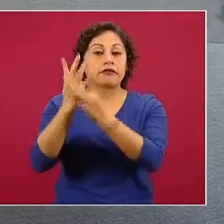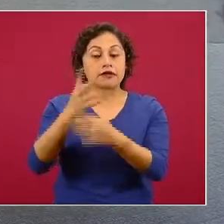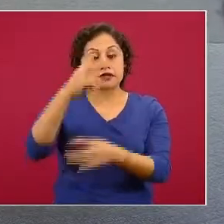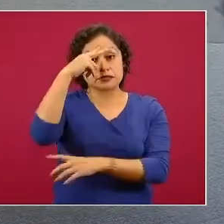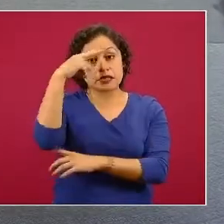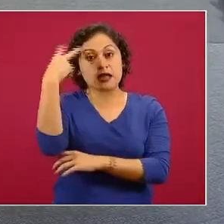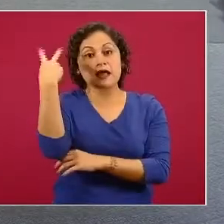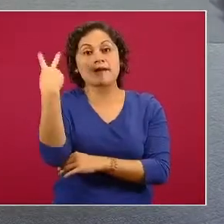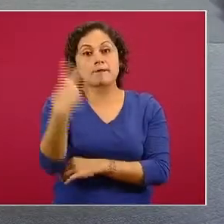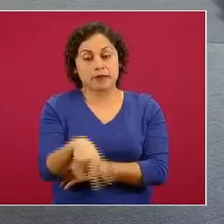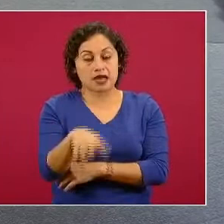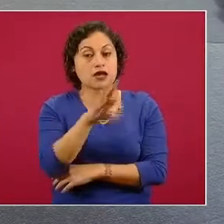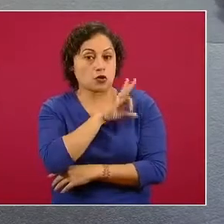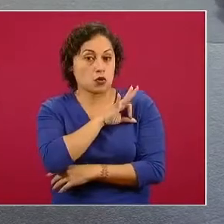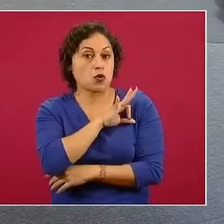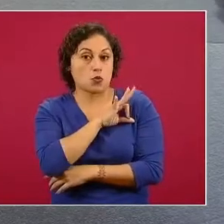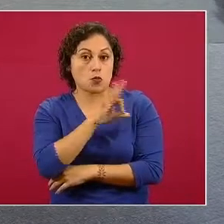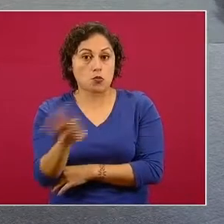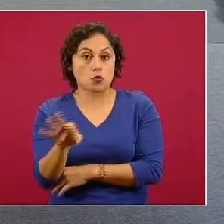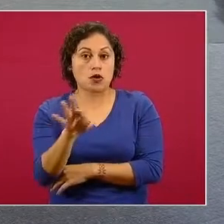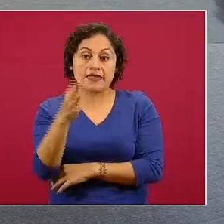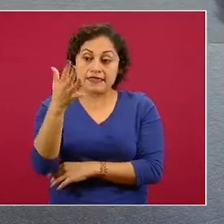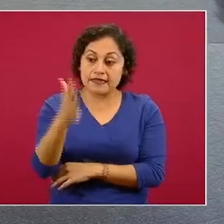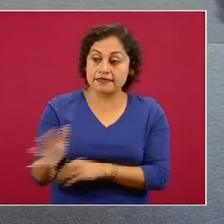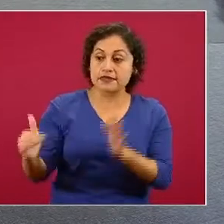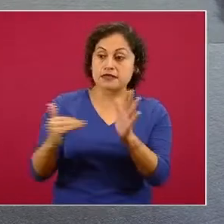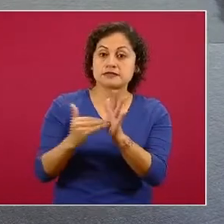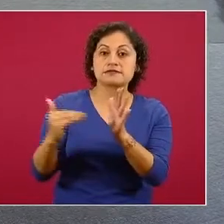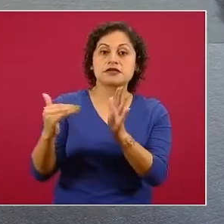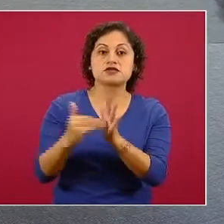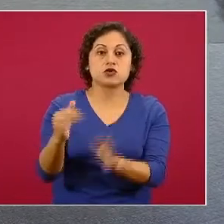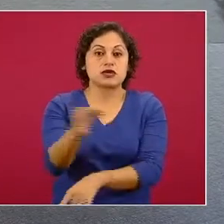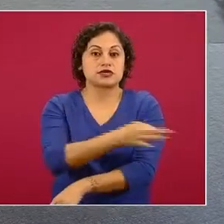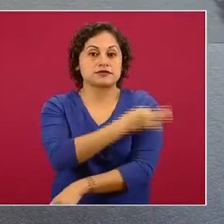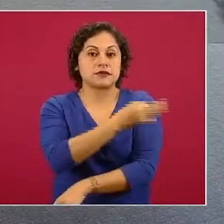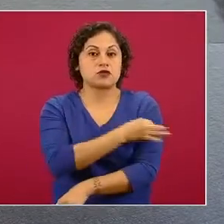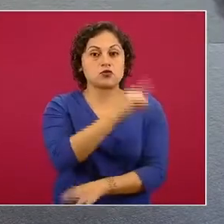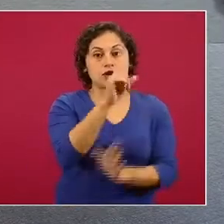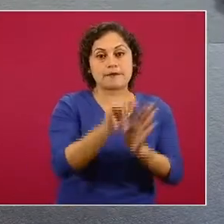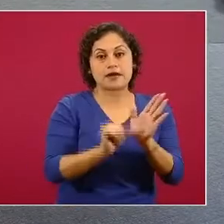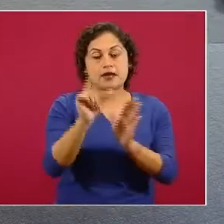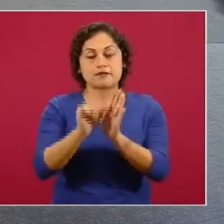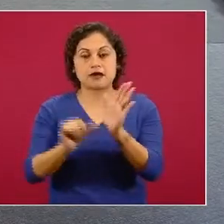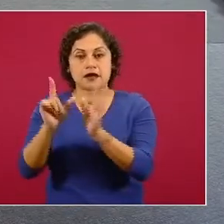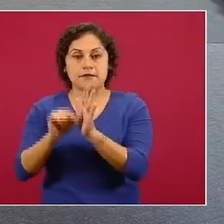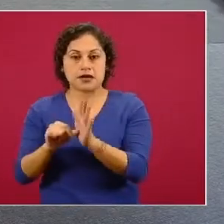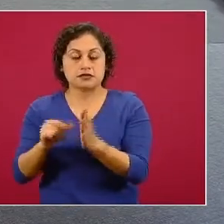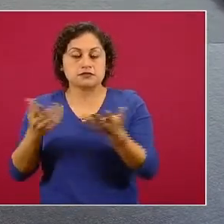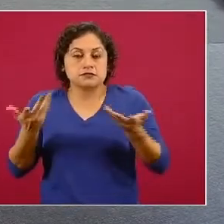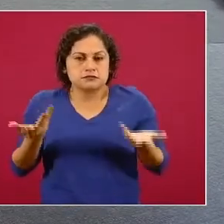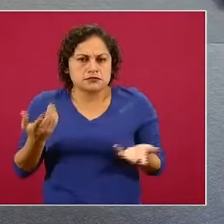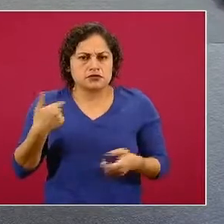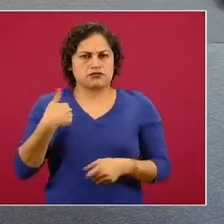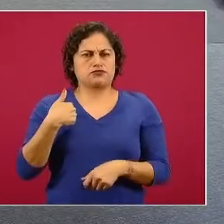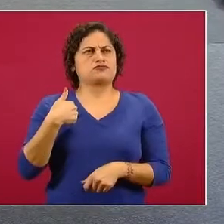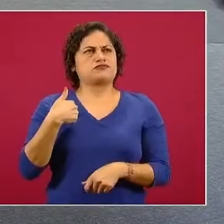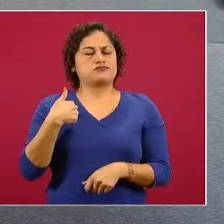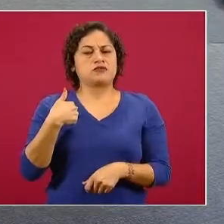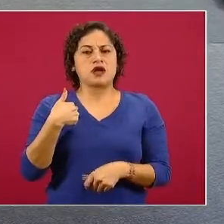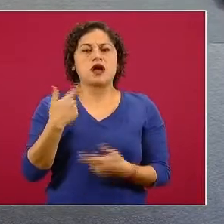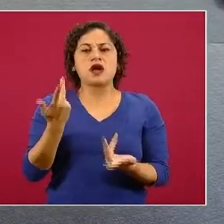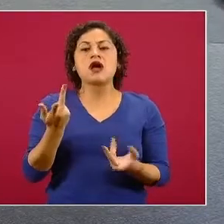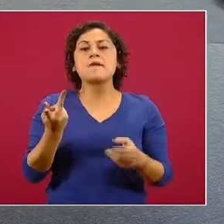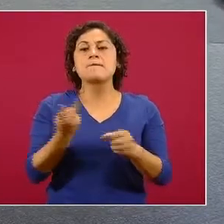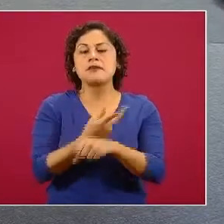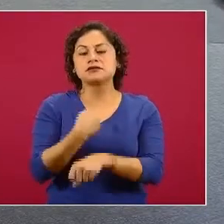de aplicar 10 millones de vacunas mensualmente. A mí me llama la atención porque quiero saber si ya existe